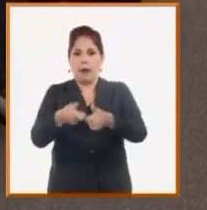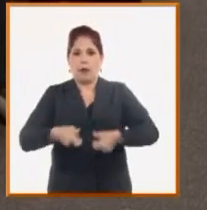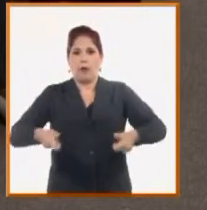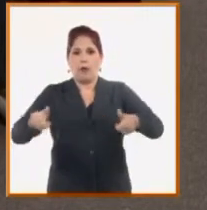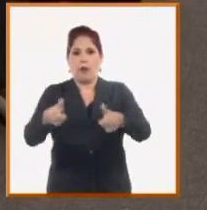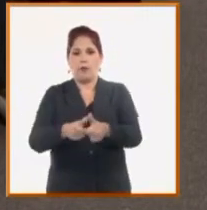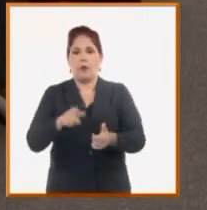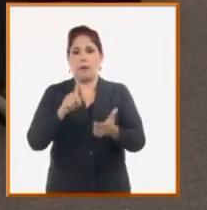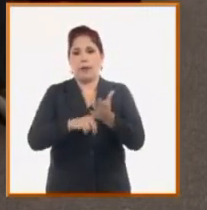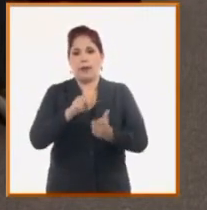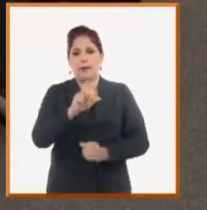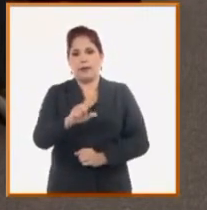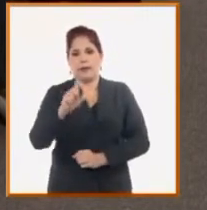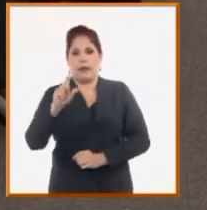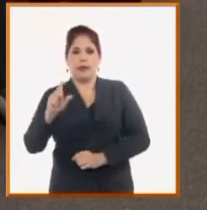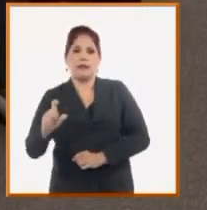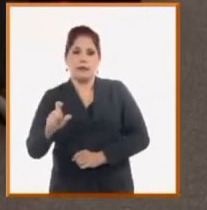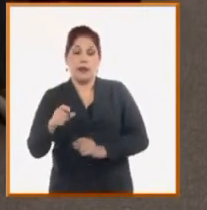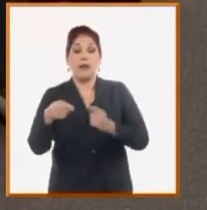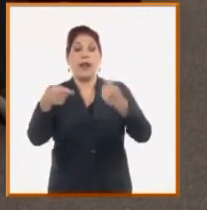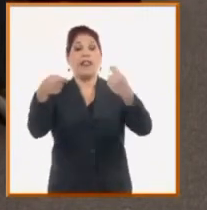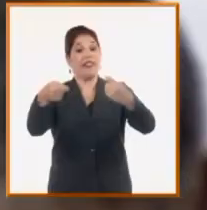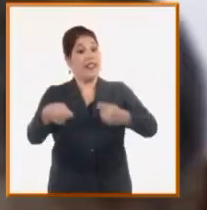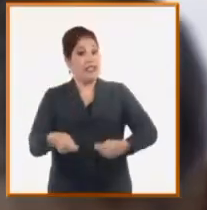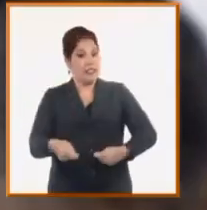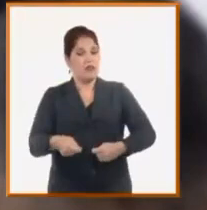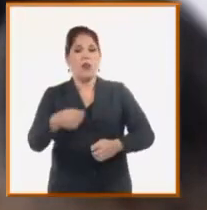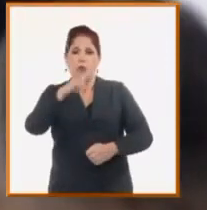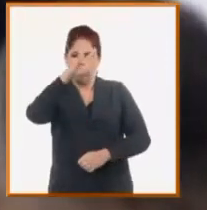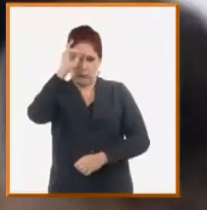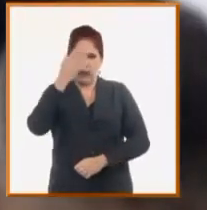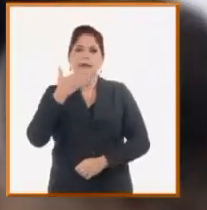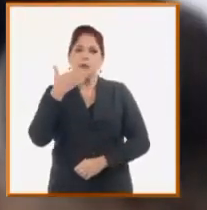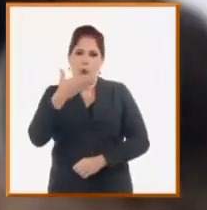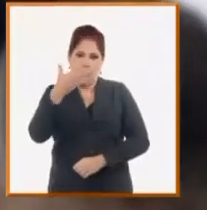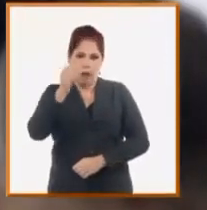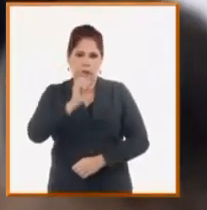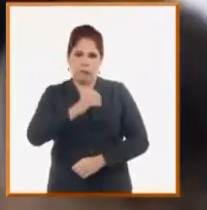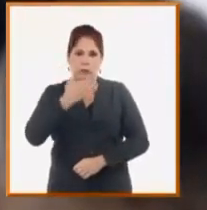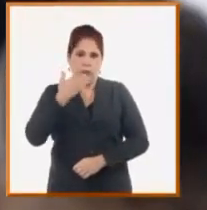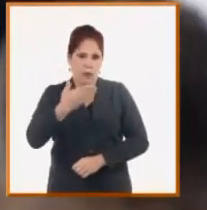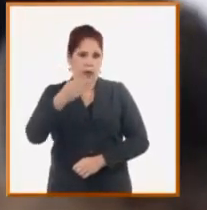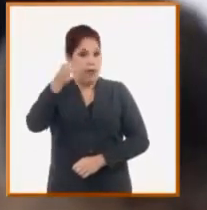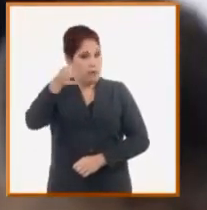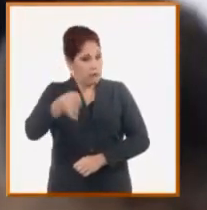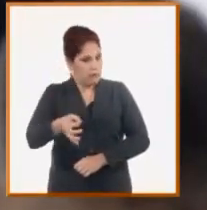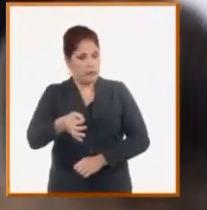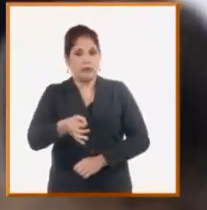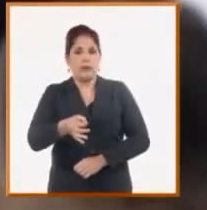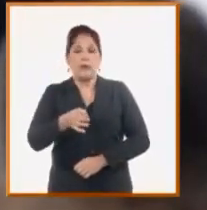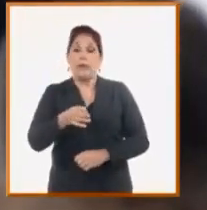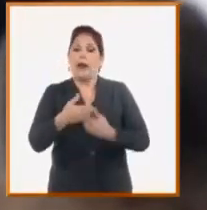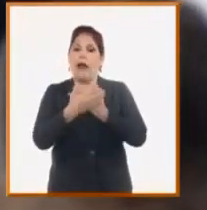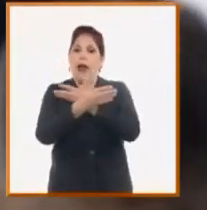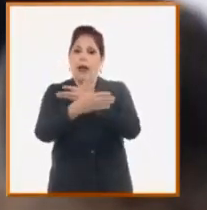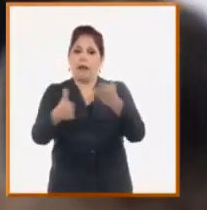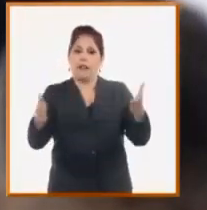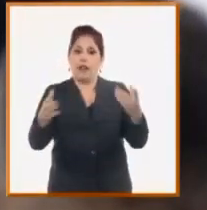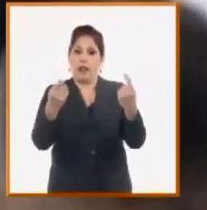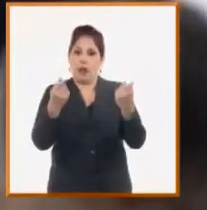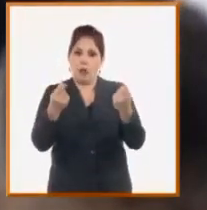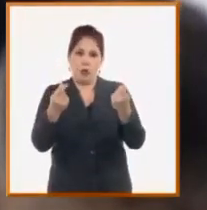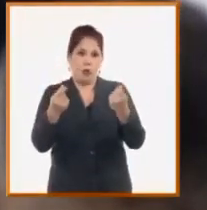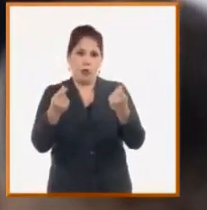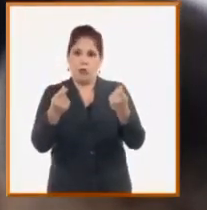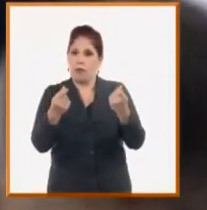Partido, es una decisión certera. Y es abrir la economía